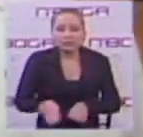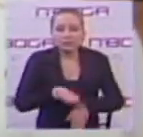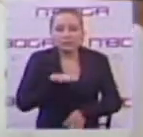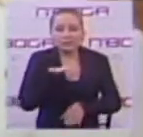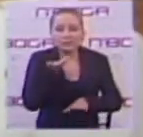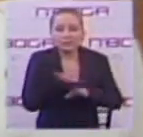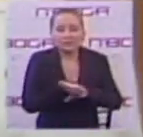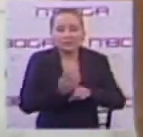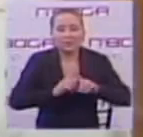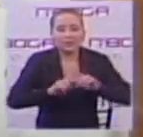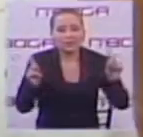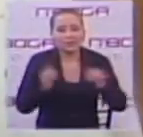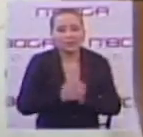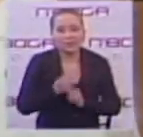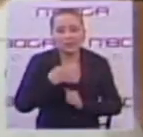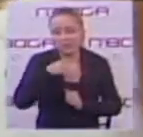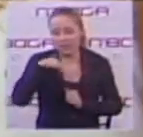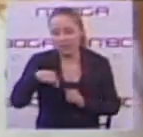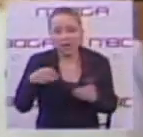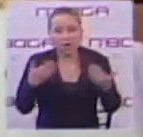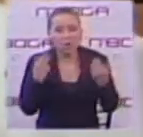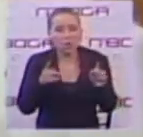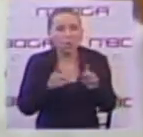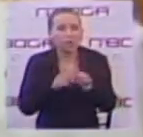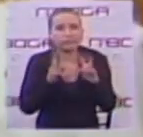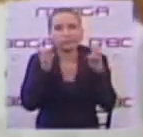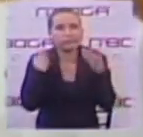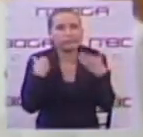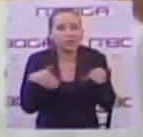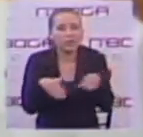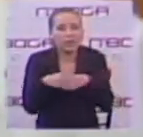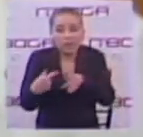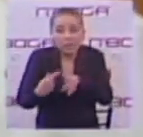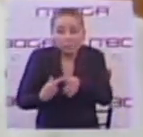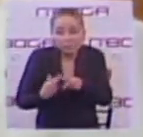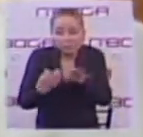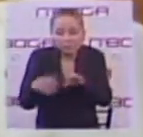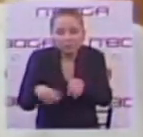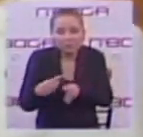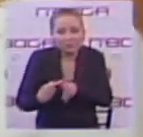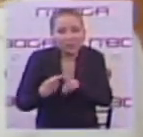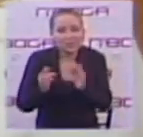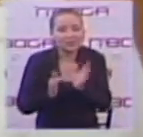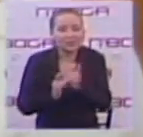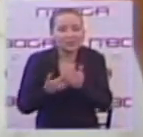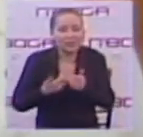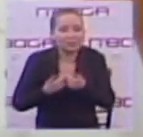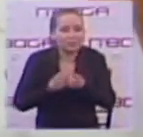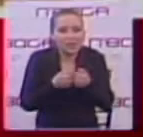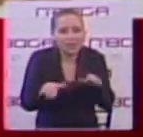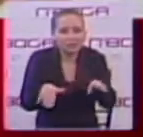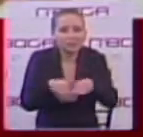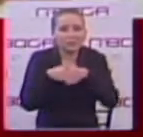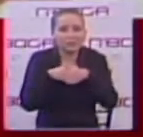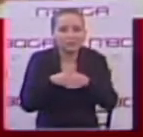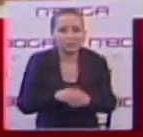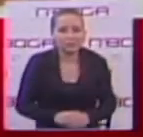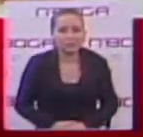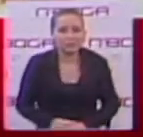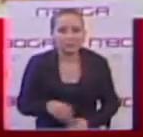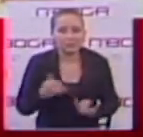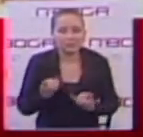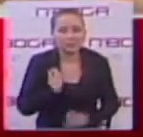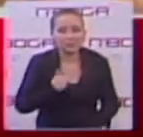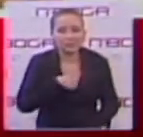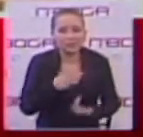diferente. Queríamos que Guayaquil se vista de novia, estábamos en el mes de las novias y queríamos realmente